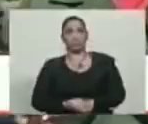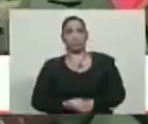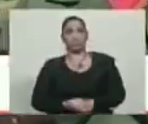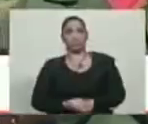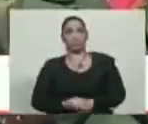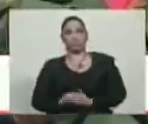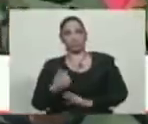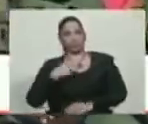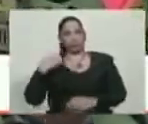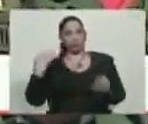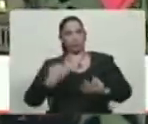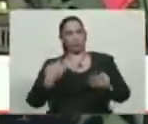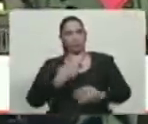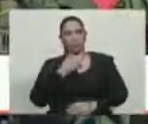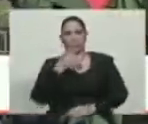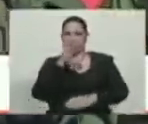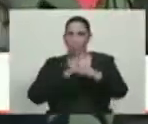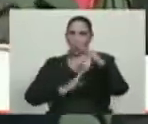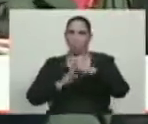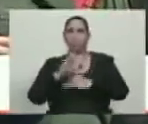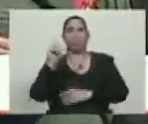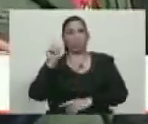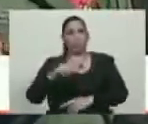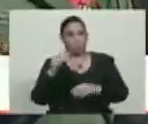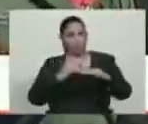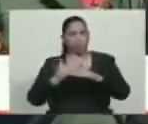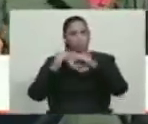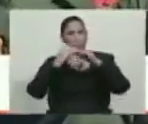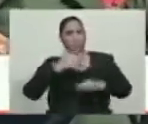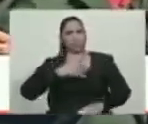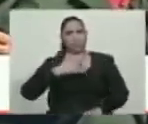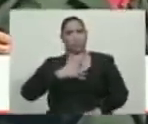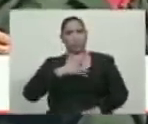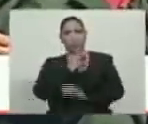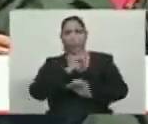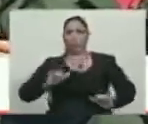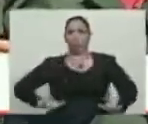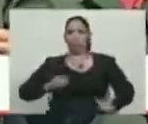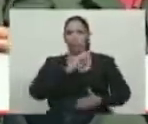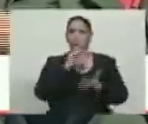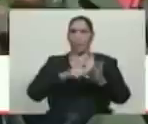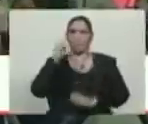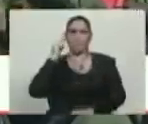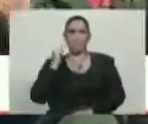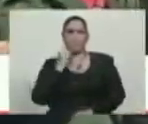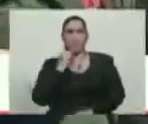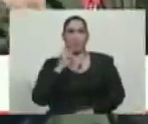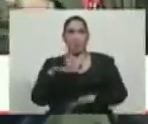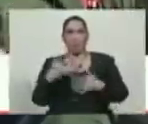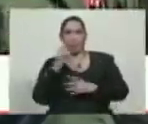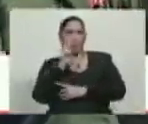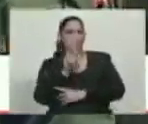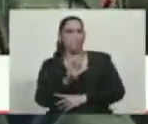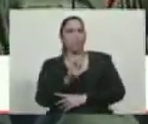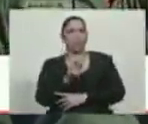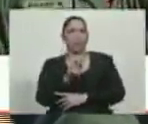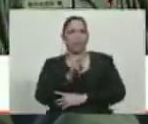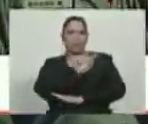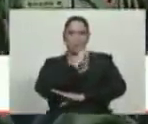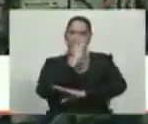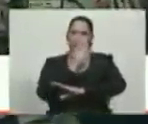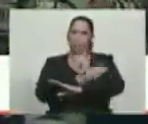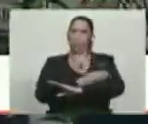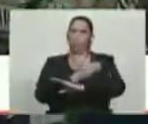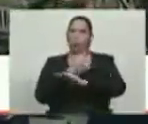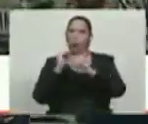siempre lo digo con mucha humildad, pero yo también me siento un Guardia Nacional Bolivariano. Cuando veo la fortaleza, la ética, el